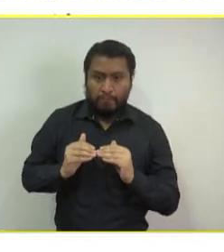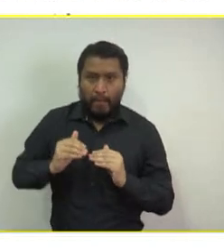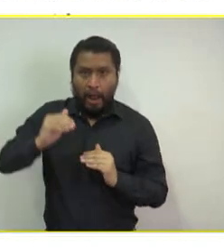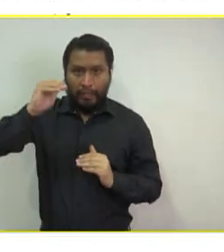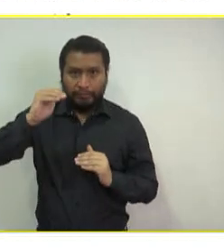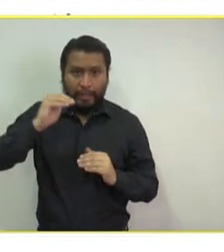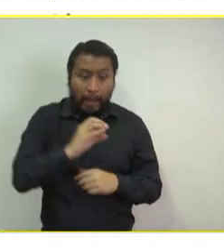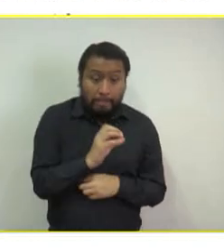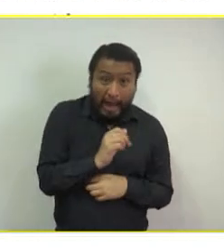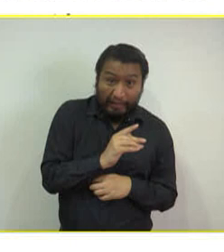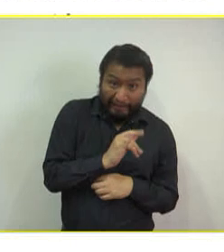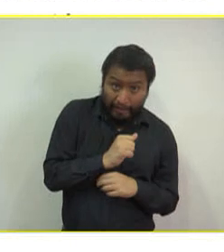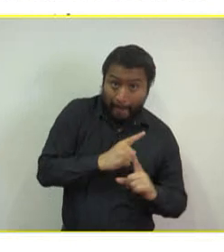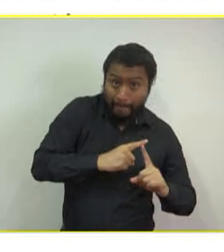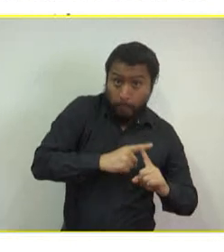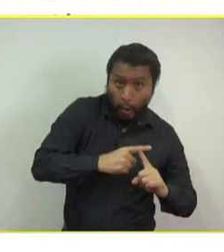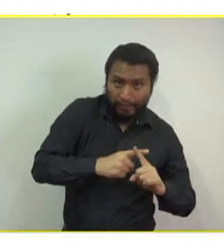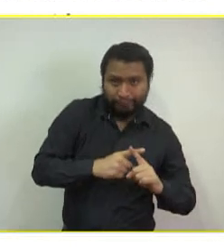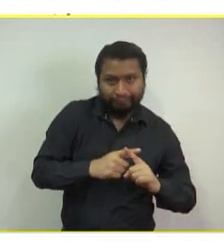de nuestro intestino.